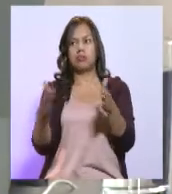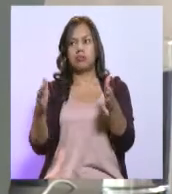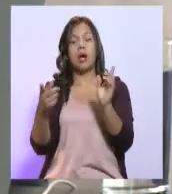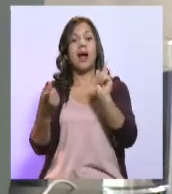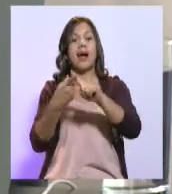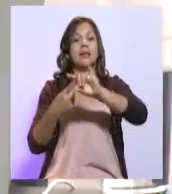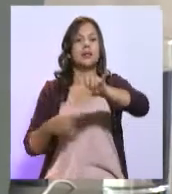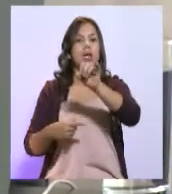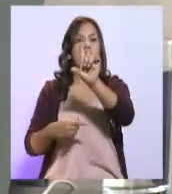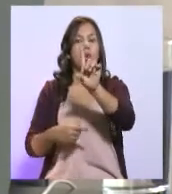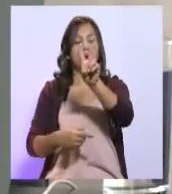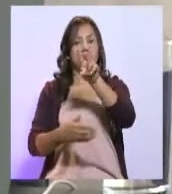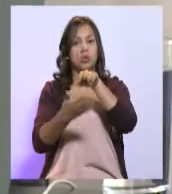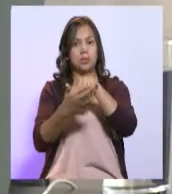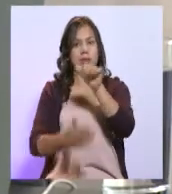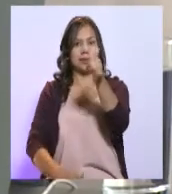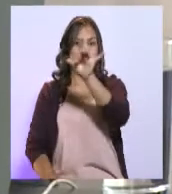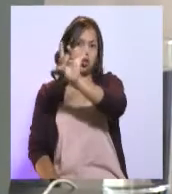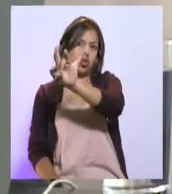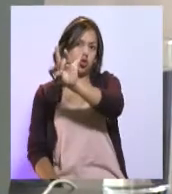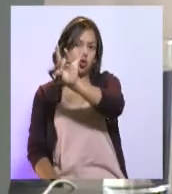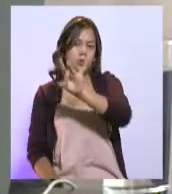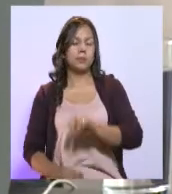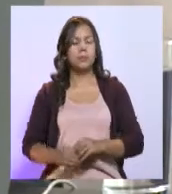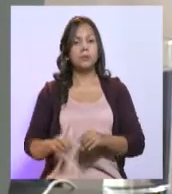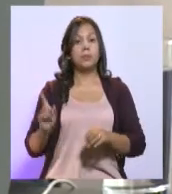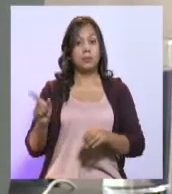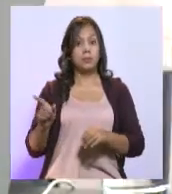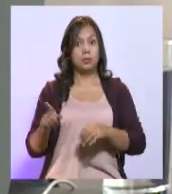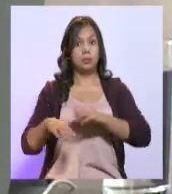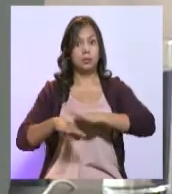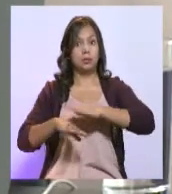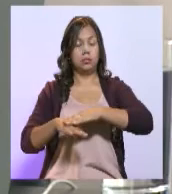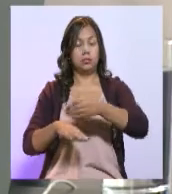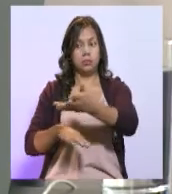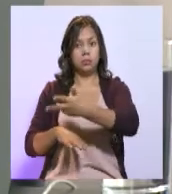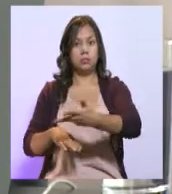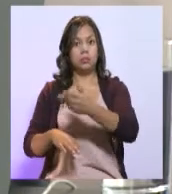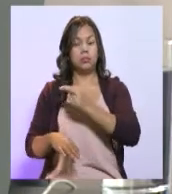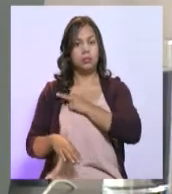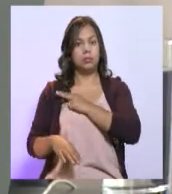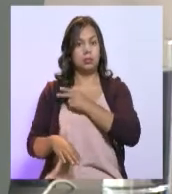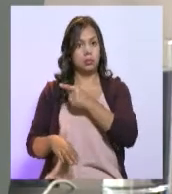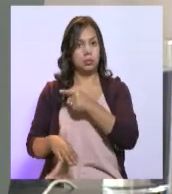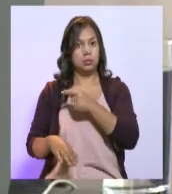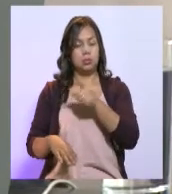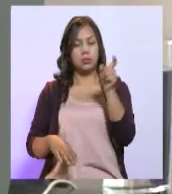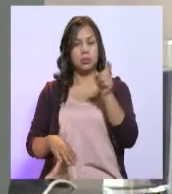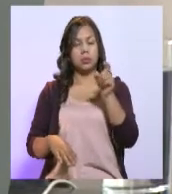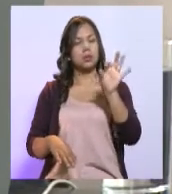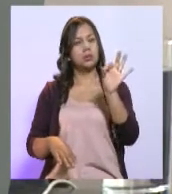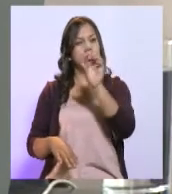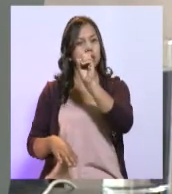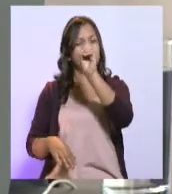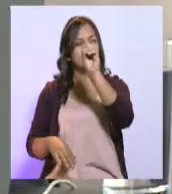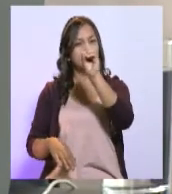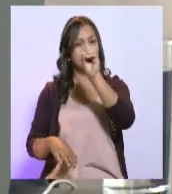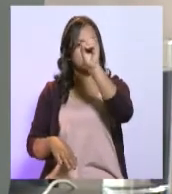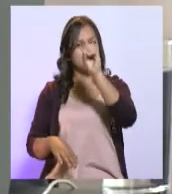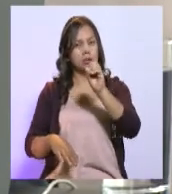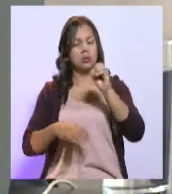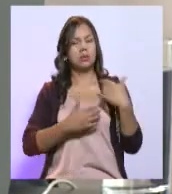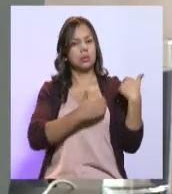julio de 2018. Los causales por los cuales se intervino la universidad tienen un 90% de